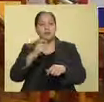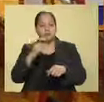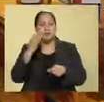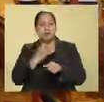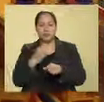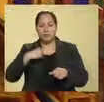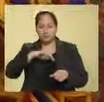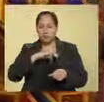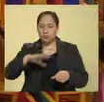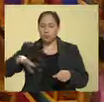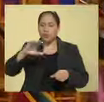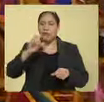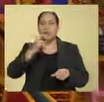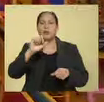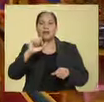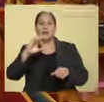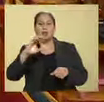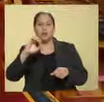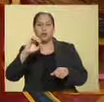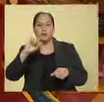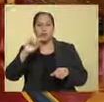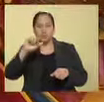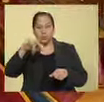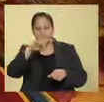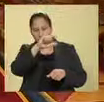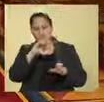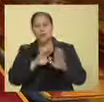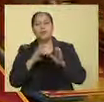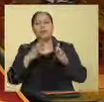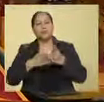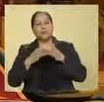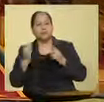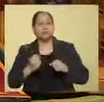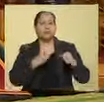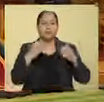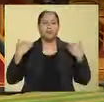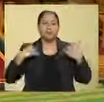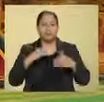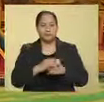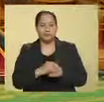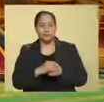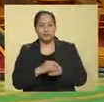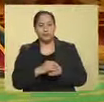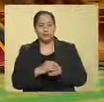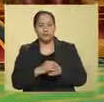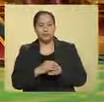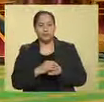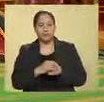en el barrio de Jaltocan. ¿Qué les parece pasearse por una trajinera? Acompáñenme.